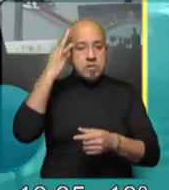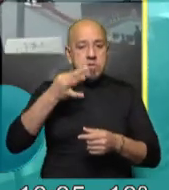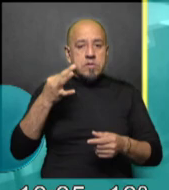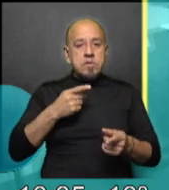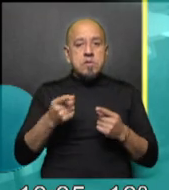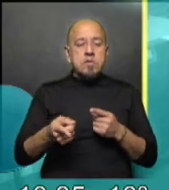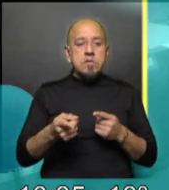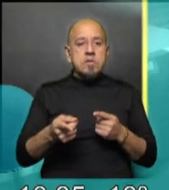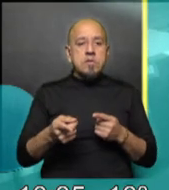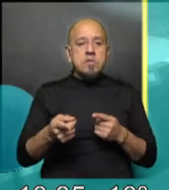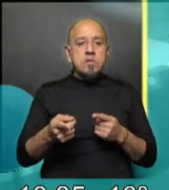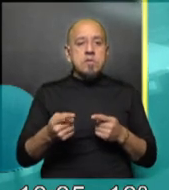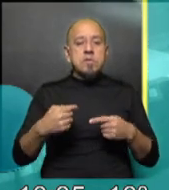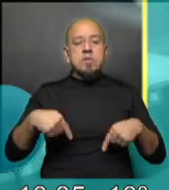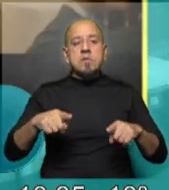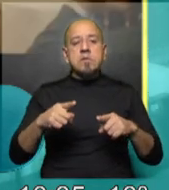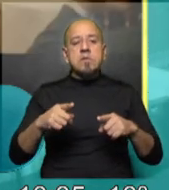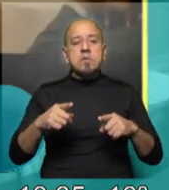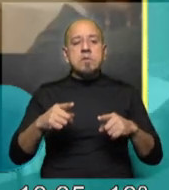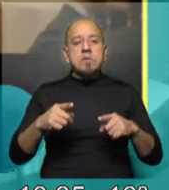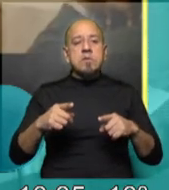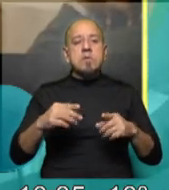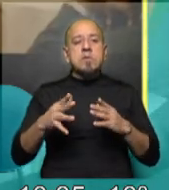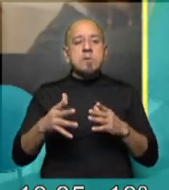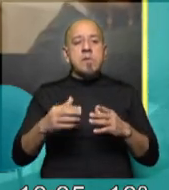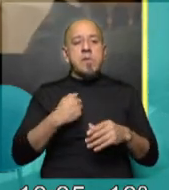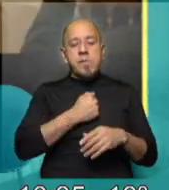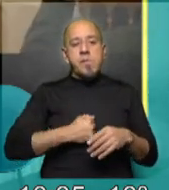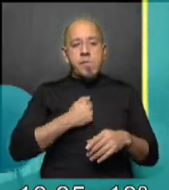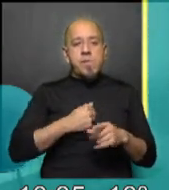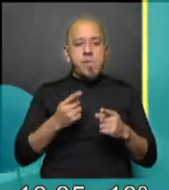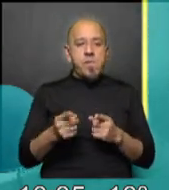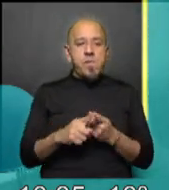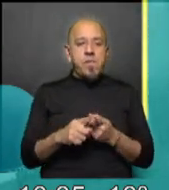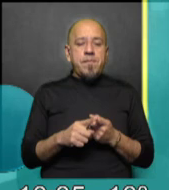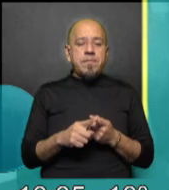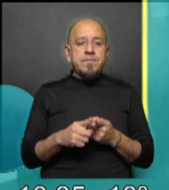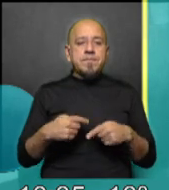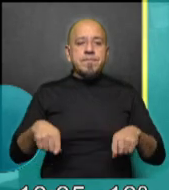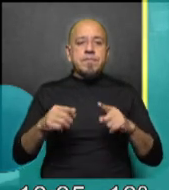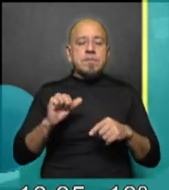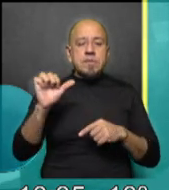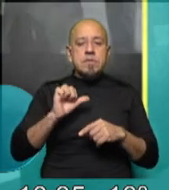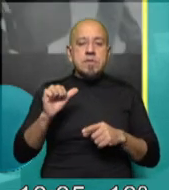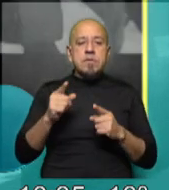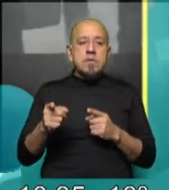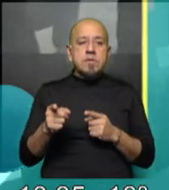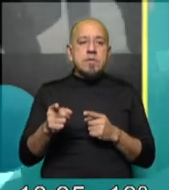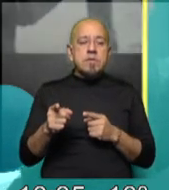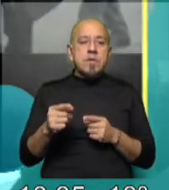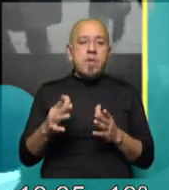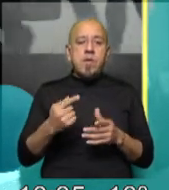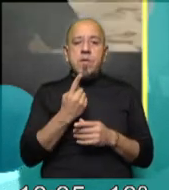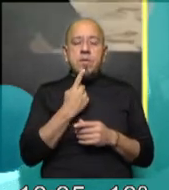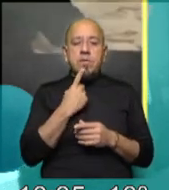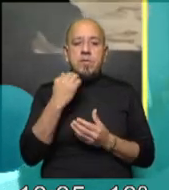países periféricos, llamémosle, sufren de esas potencias europeas. Cuando hablamos de Europa en materia política